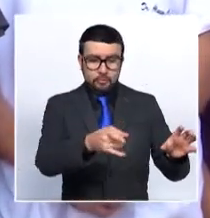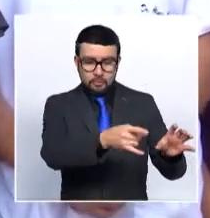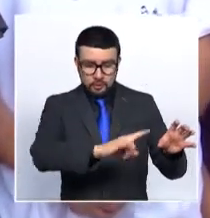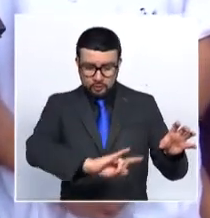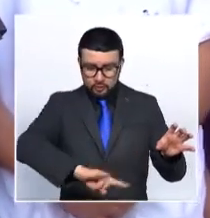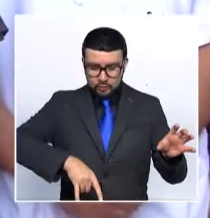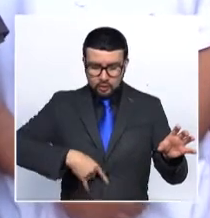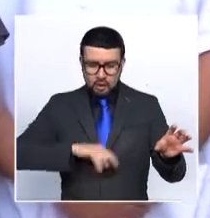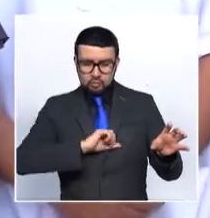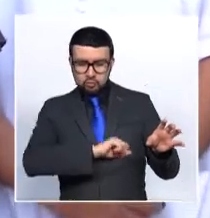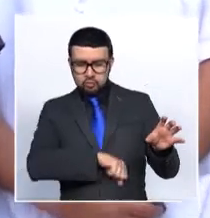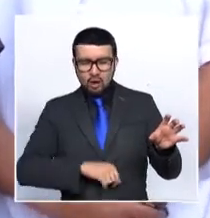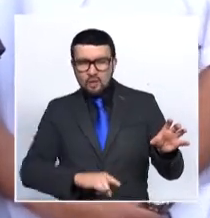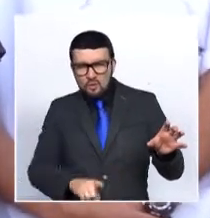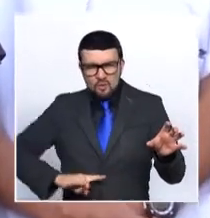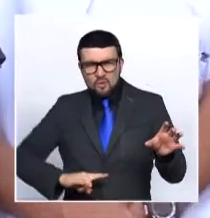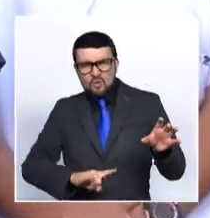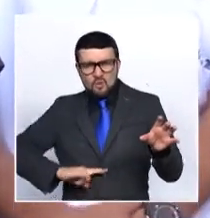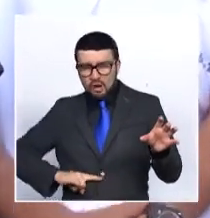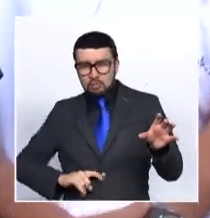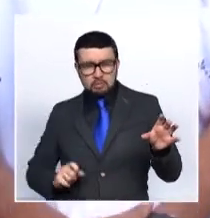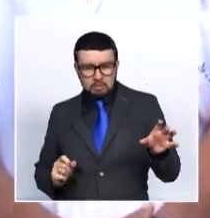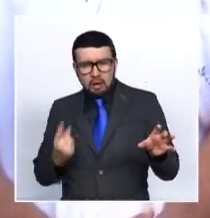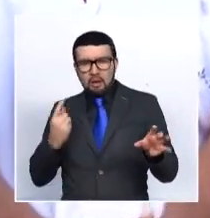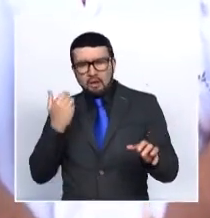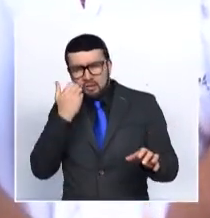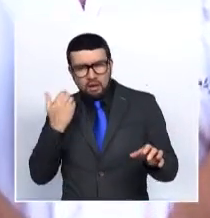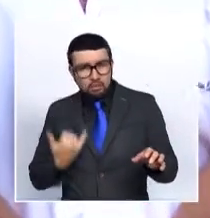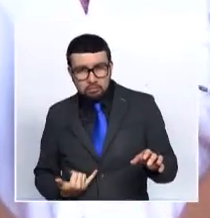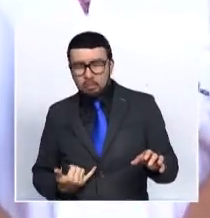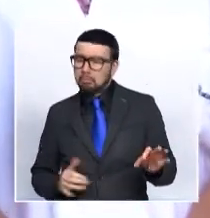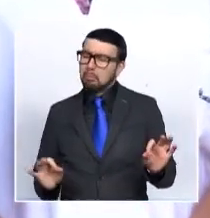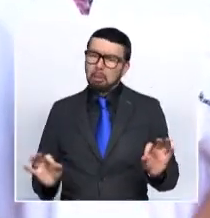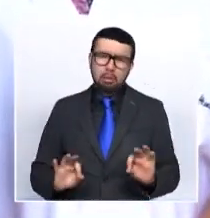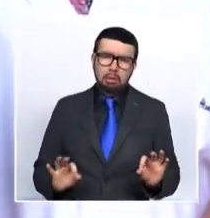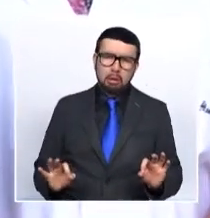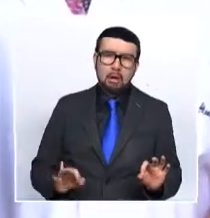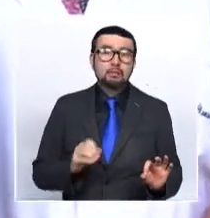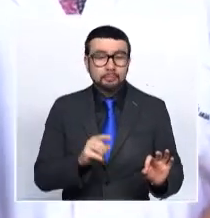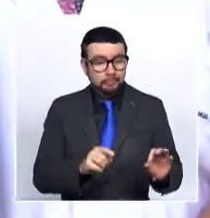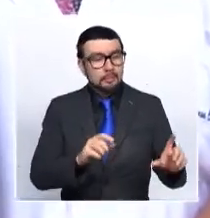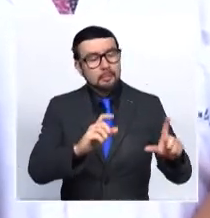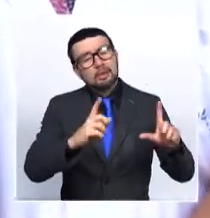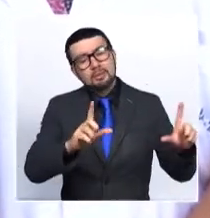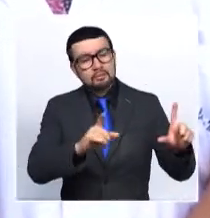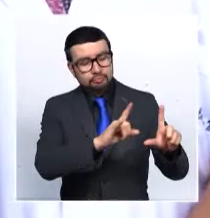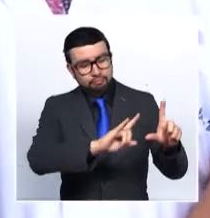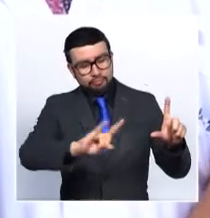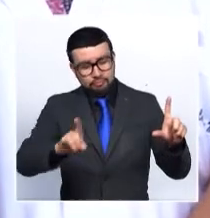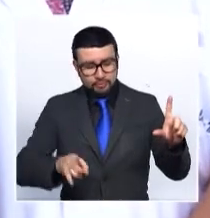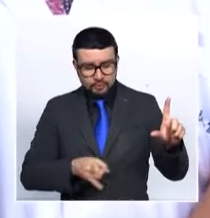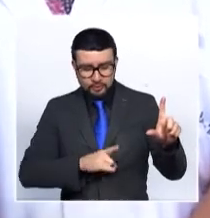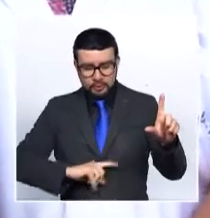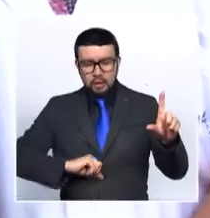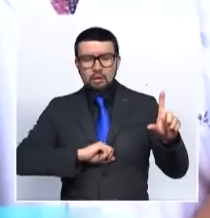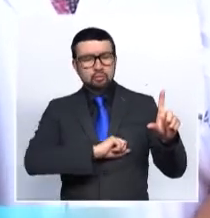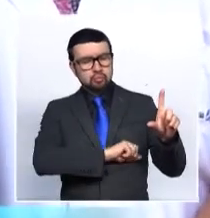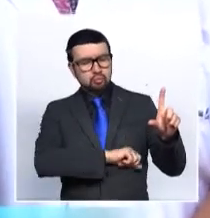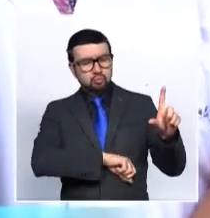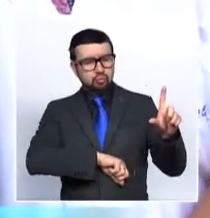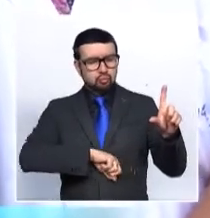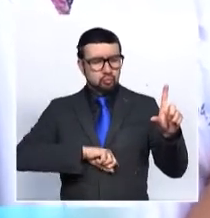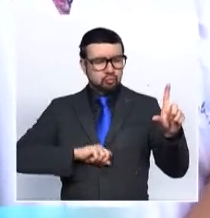ninguna irradiación ni efecto secundario para el paciente. Es así que la ecografía, pues la mayoría de las personas la han